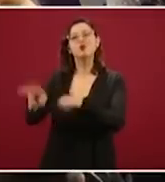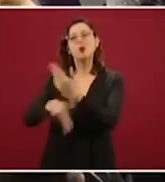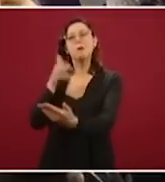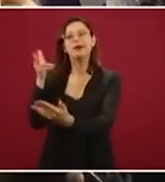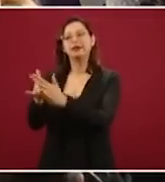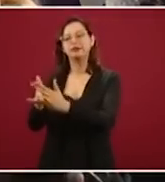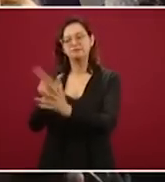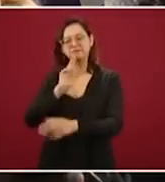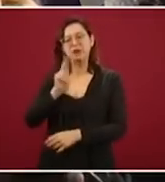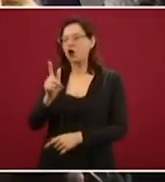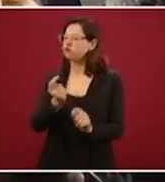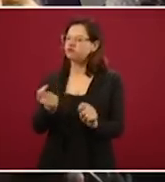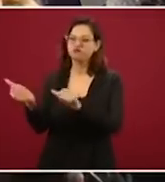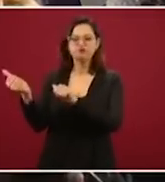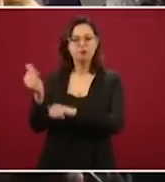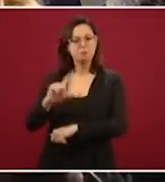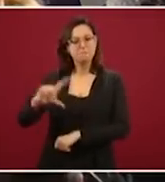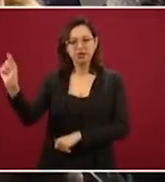vete.